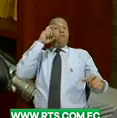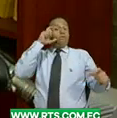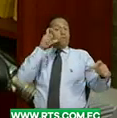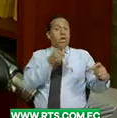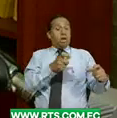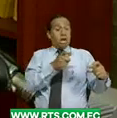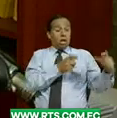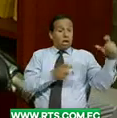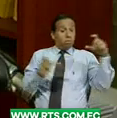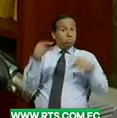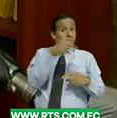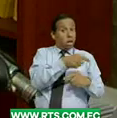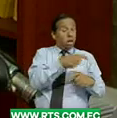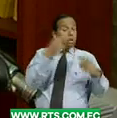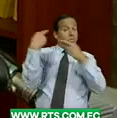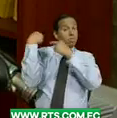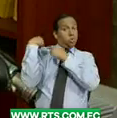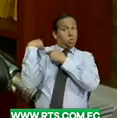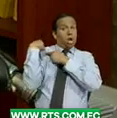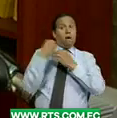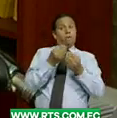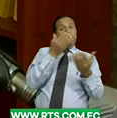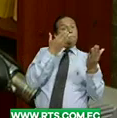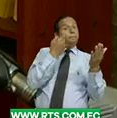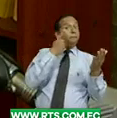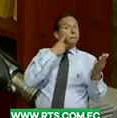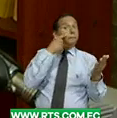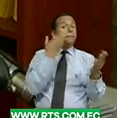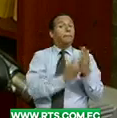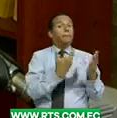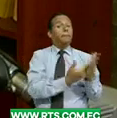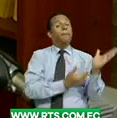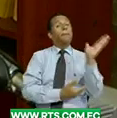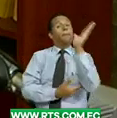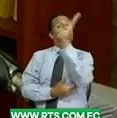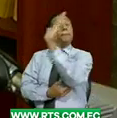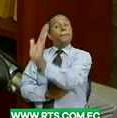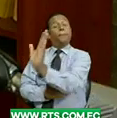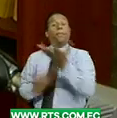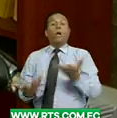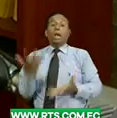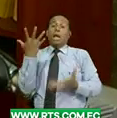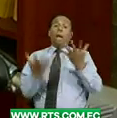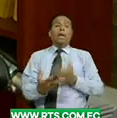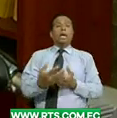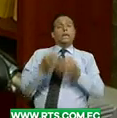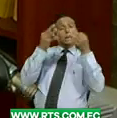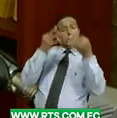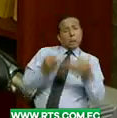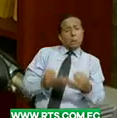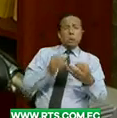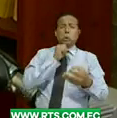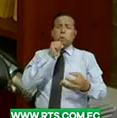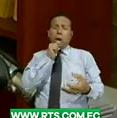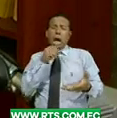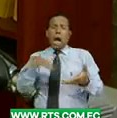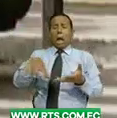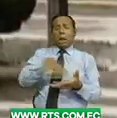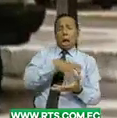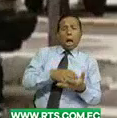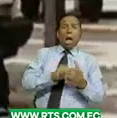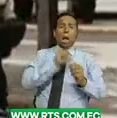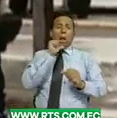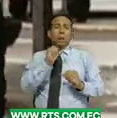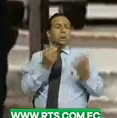nexo causal, ¿sí? La materialidad de la infracción no se pudo probar, hay insuficiencia de acervo probatorio.